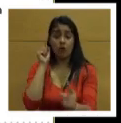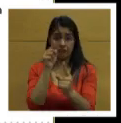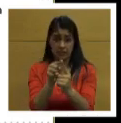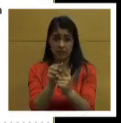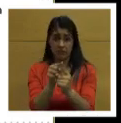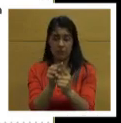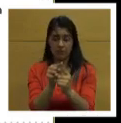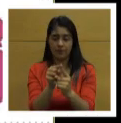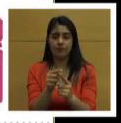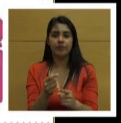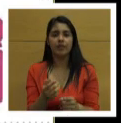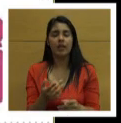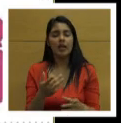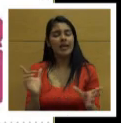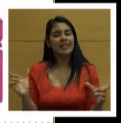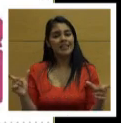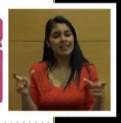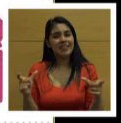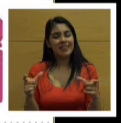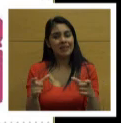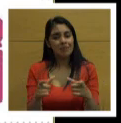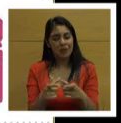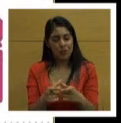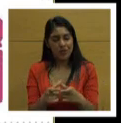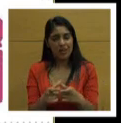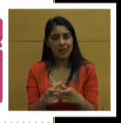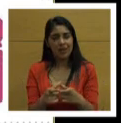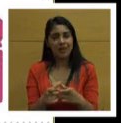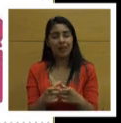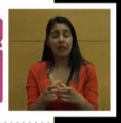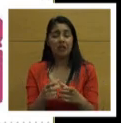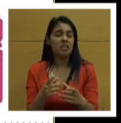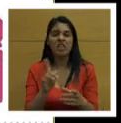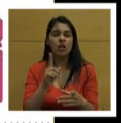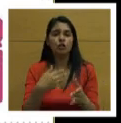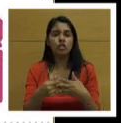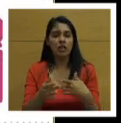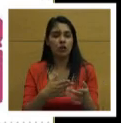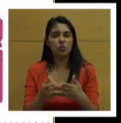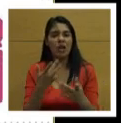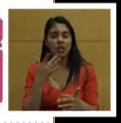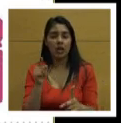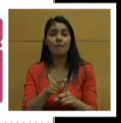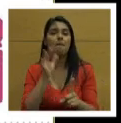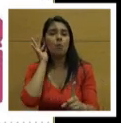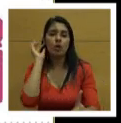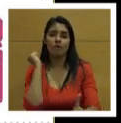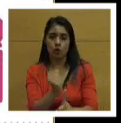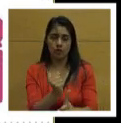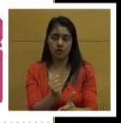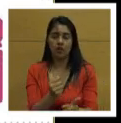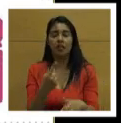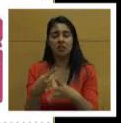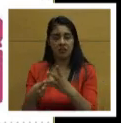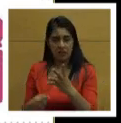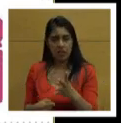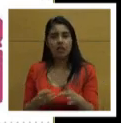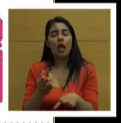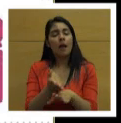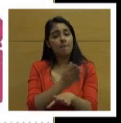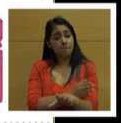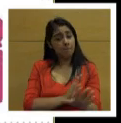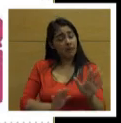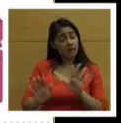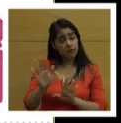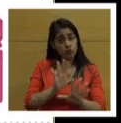es disminuir y desnaturalizar la violencia contra la mujer, ¿cierto? A través de distintas acciones, ¿cierto? Incluso también de prevención.